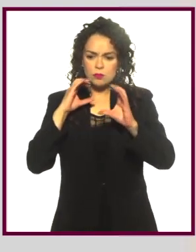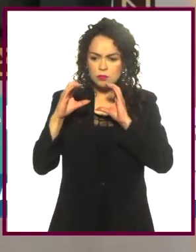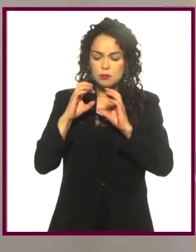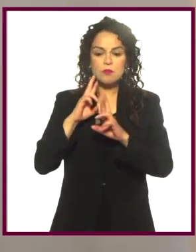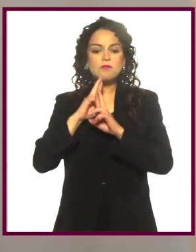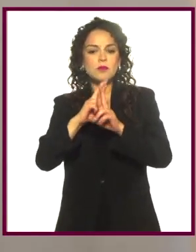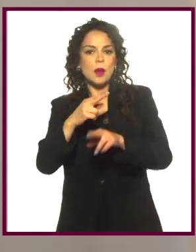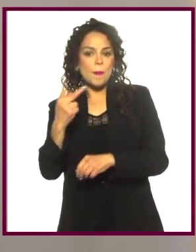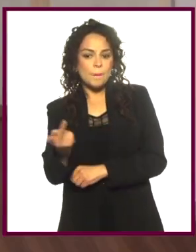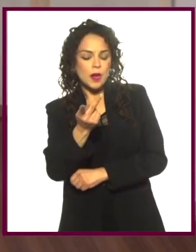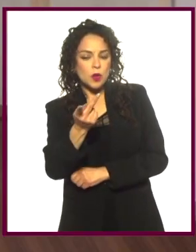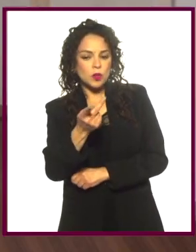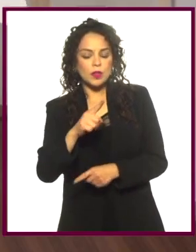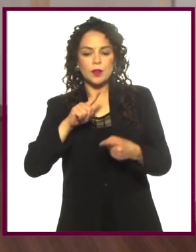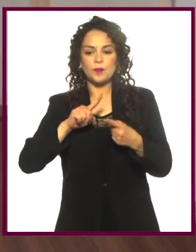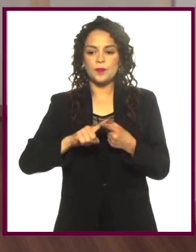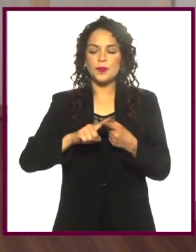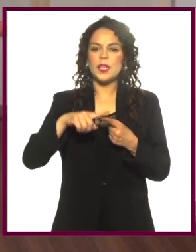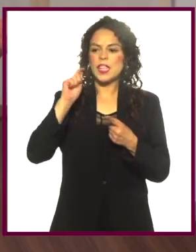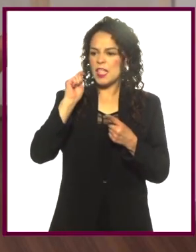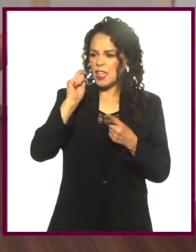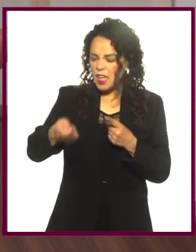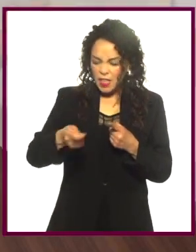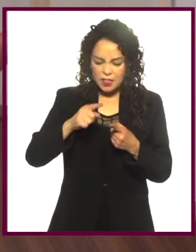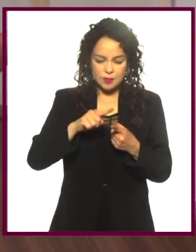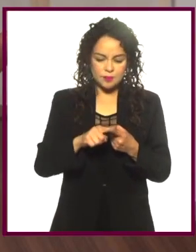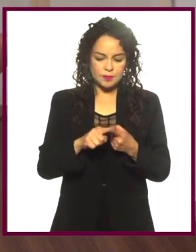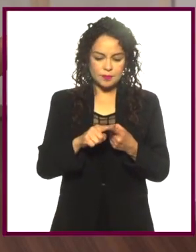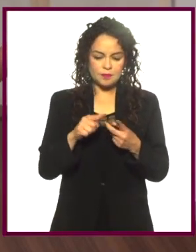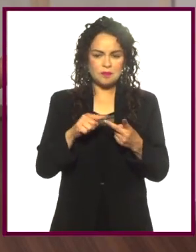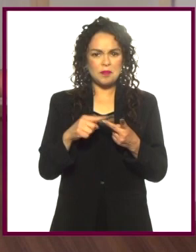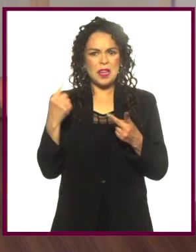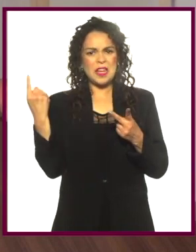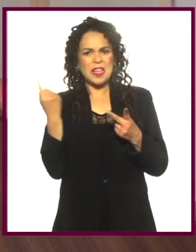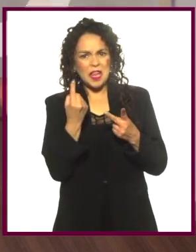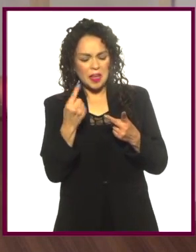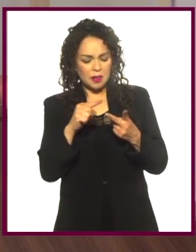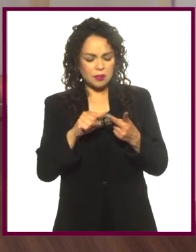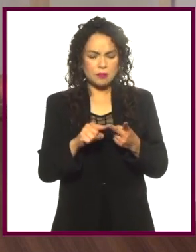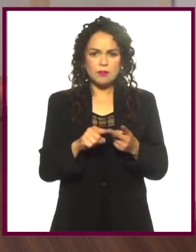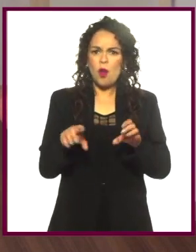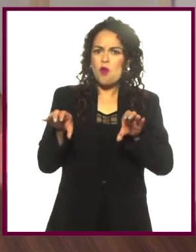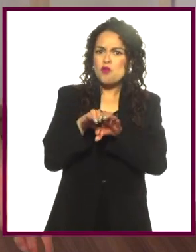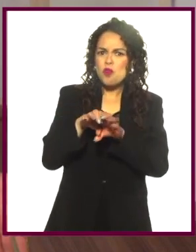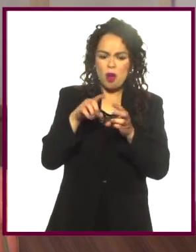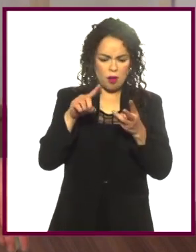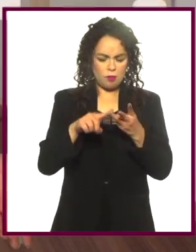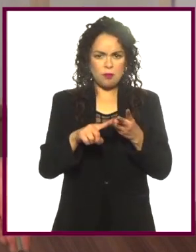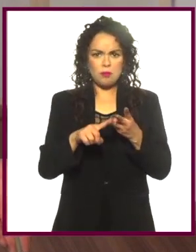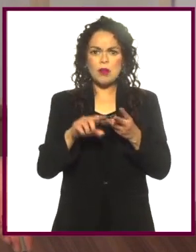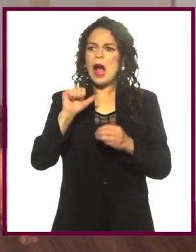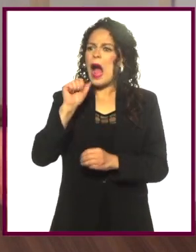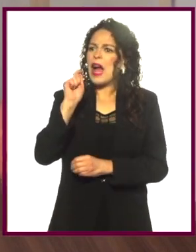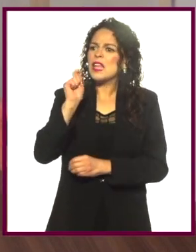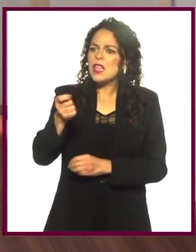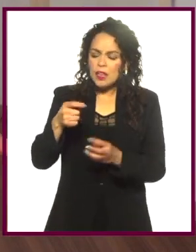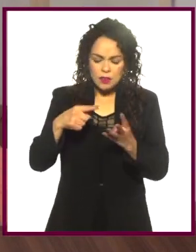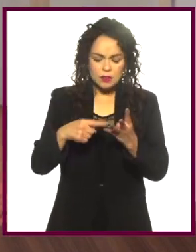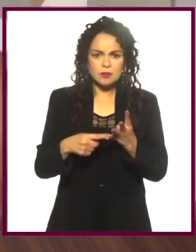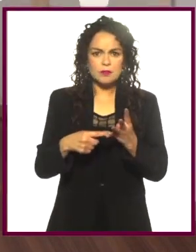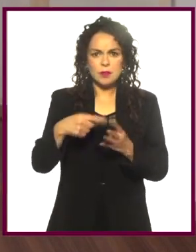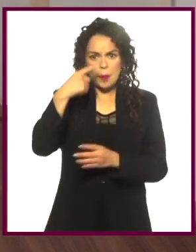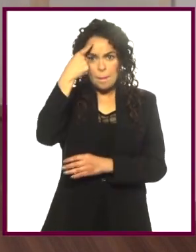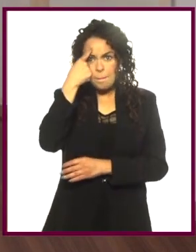preguntas: ¿quién? ¿Qué? ¿Cómo? ¿A quién? ¿Y para